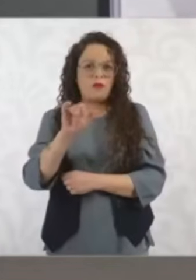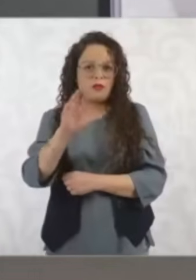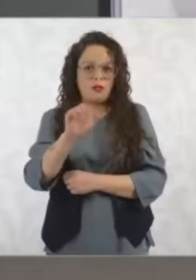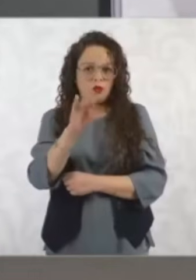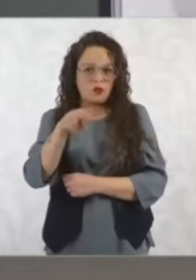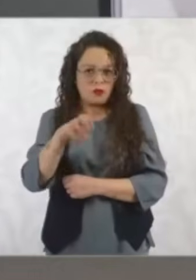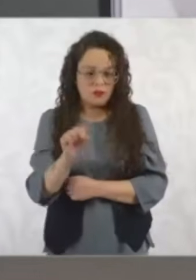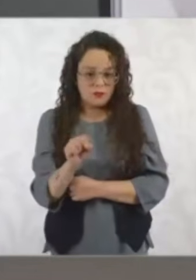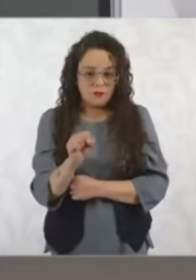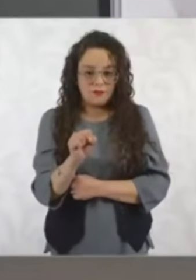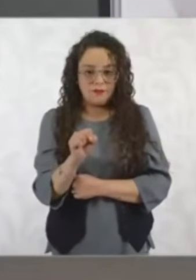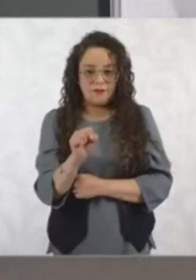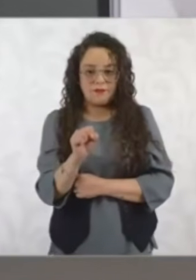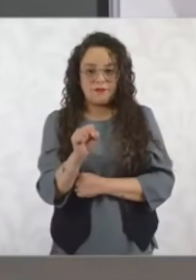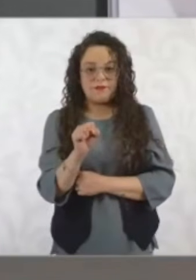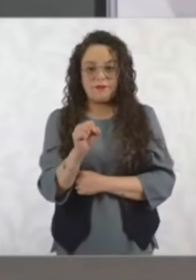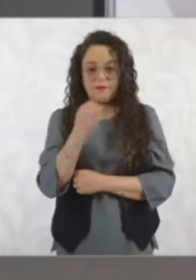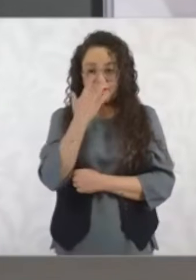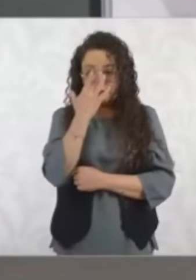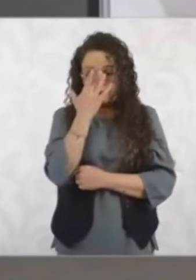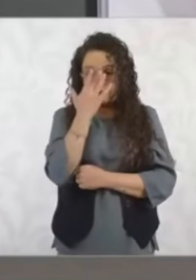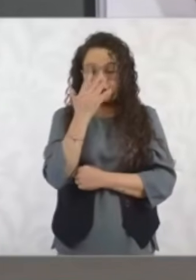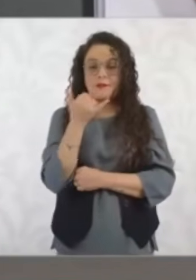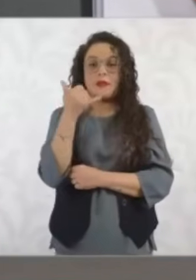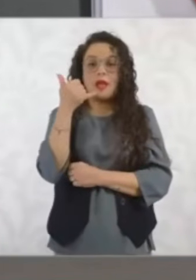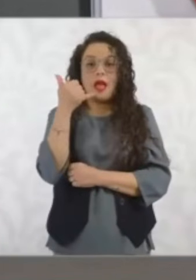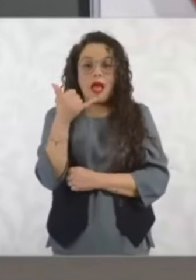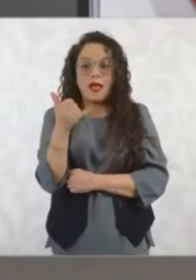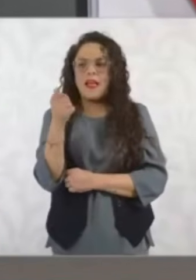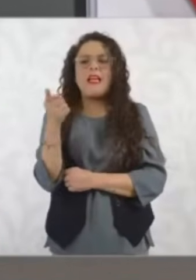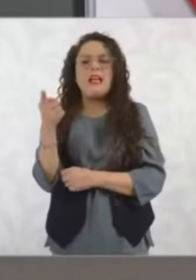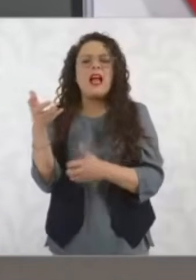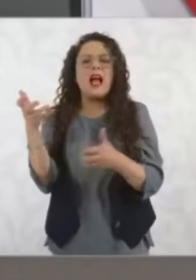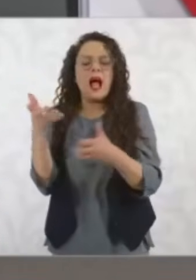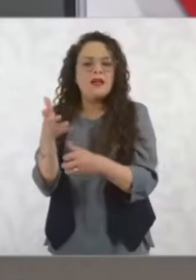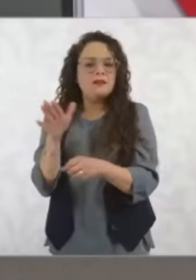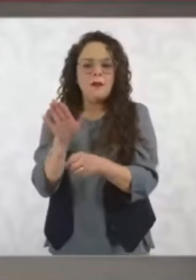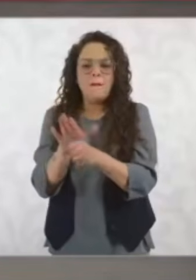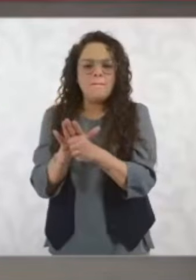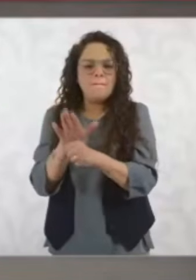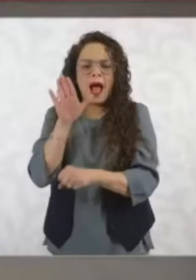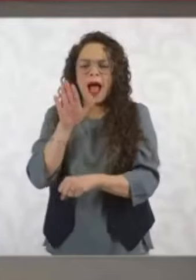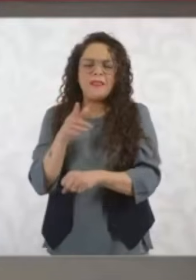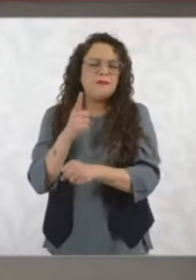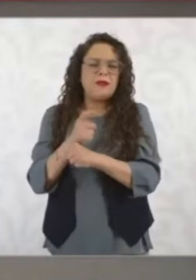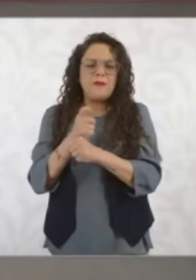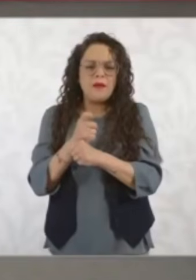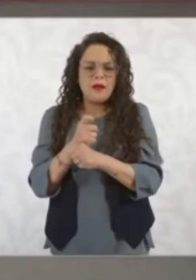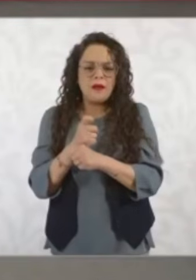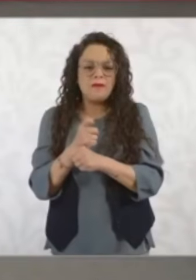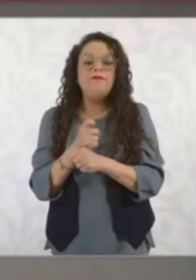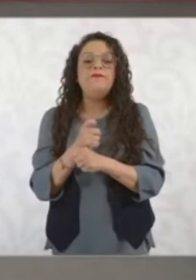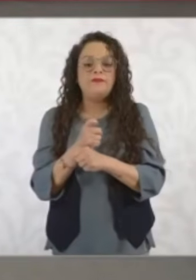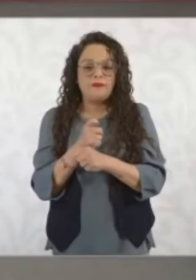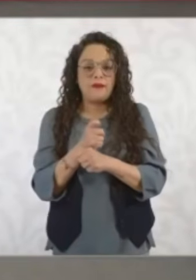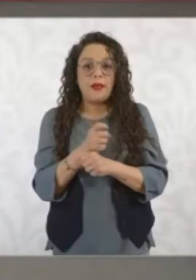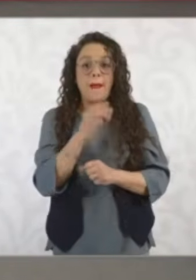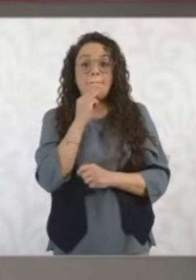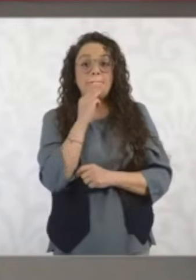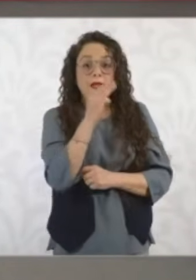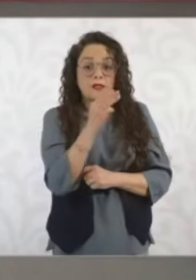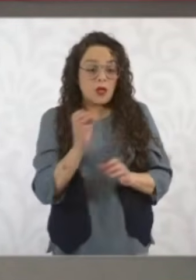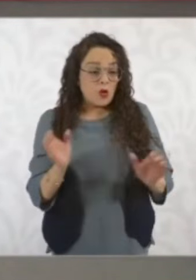y se encargan de reempaquetar y distribuir el mensaje.